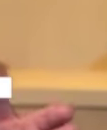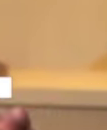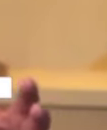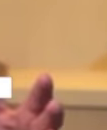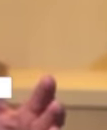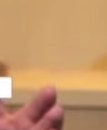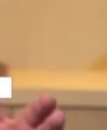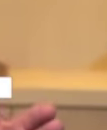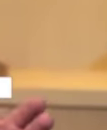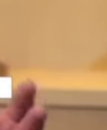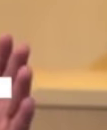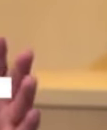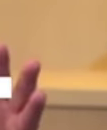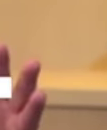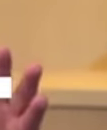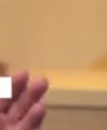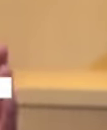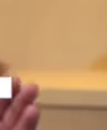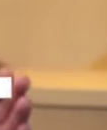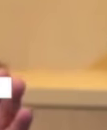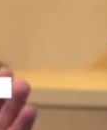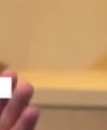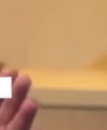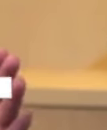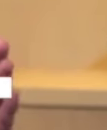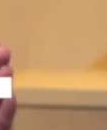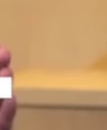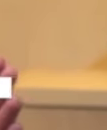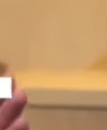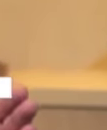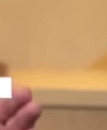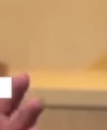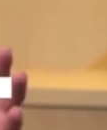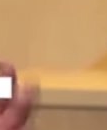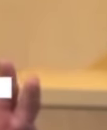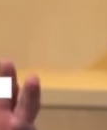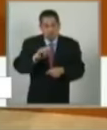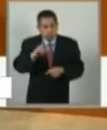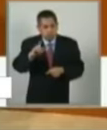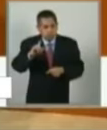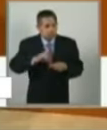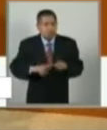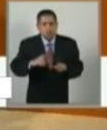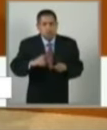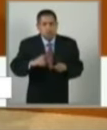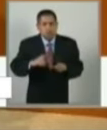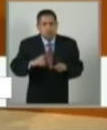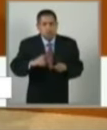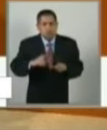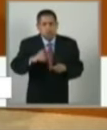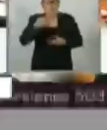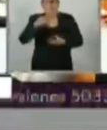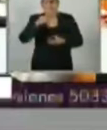lo mejor dura poco tiempo en el cargo, porque también lo que está exigiendo el nuevo gobierno es una disciplina